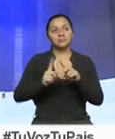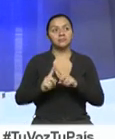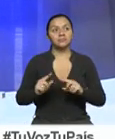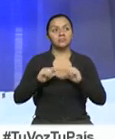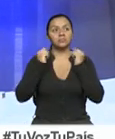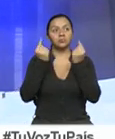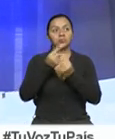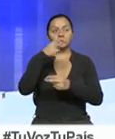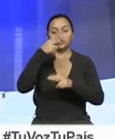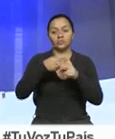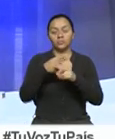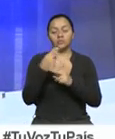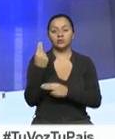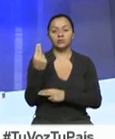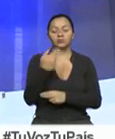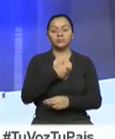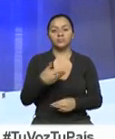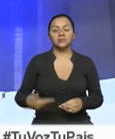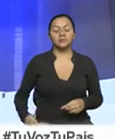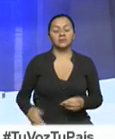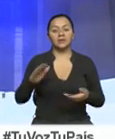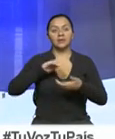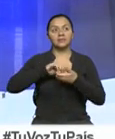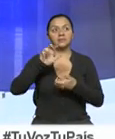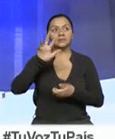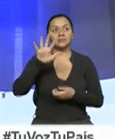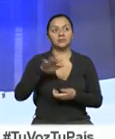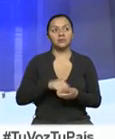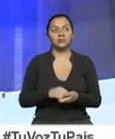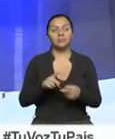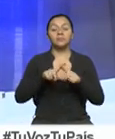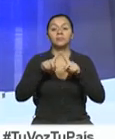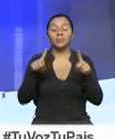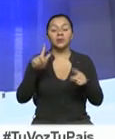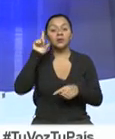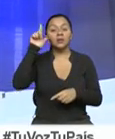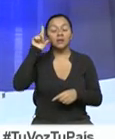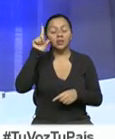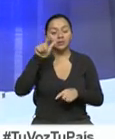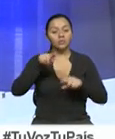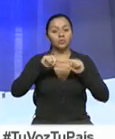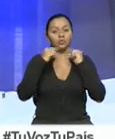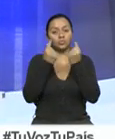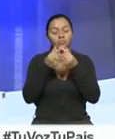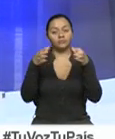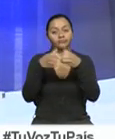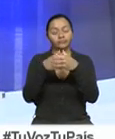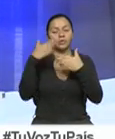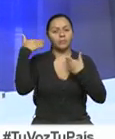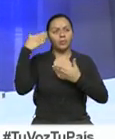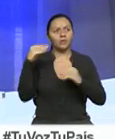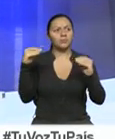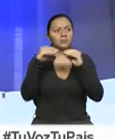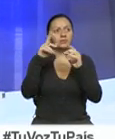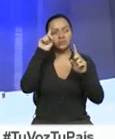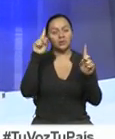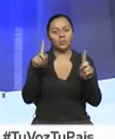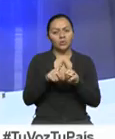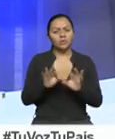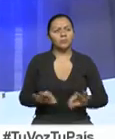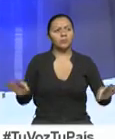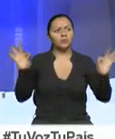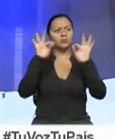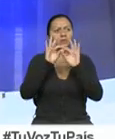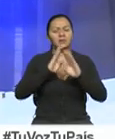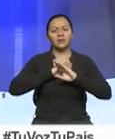los nombres para el binomio presidencial de Alianza País. Sin embargo, líderes y actores políticos ratifican que lo que debe primar es